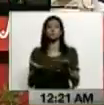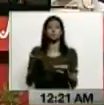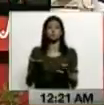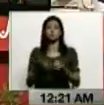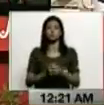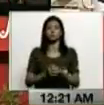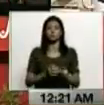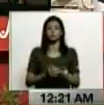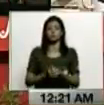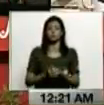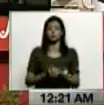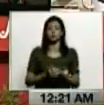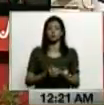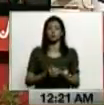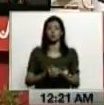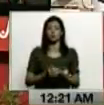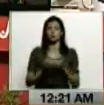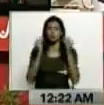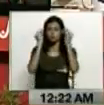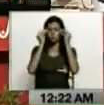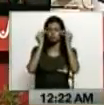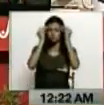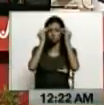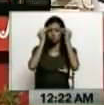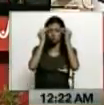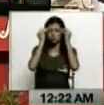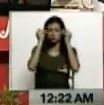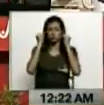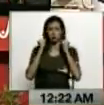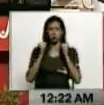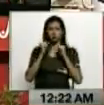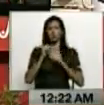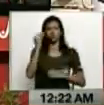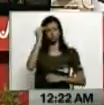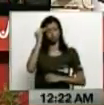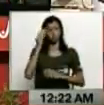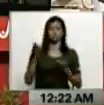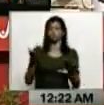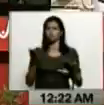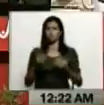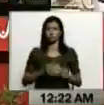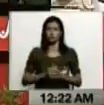equilibrados está la cosa por aquí equilibrados hipercrítico y quién el